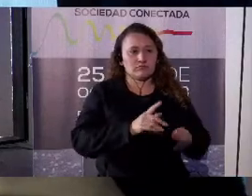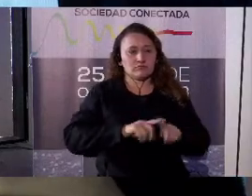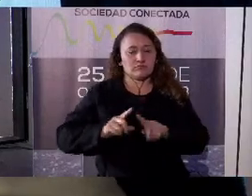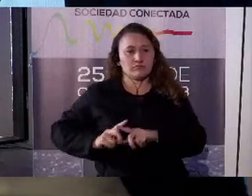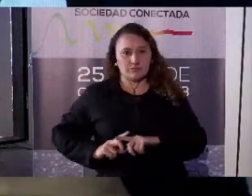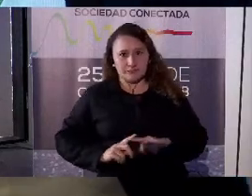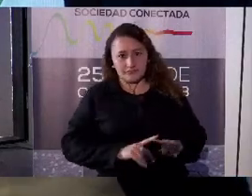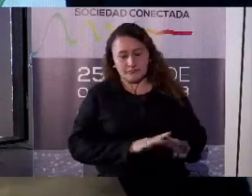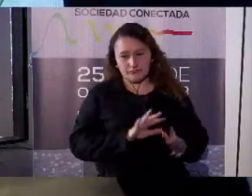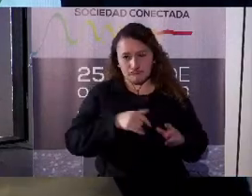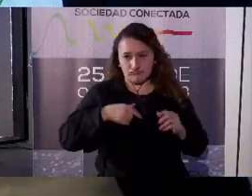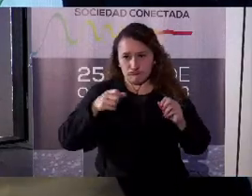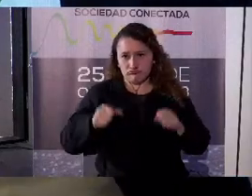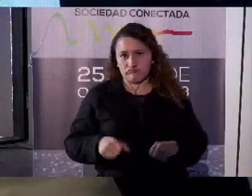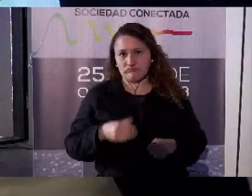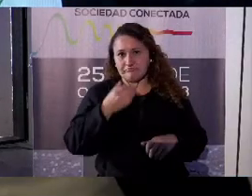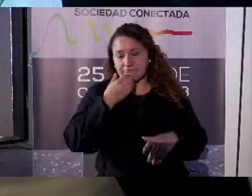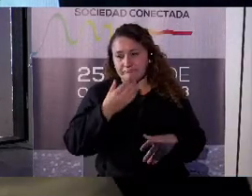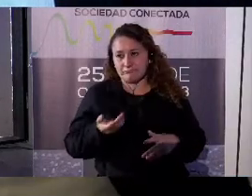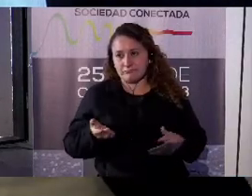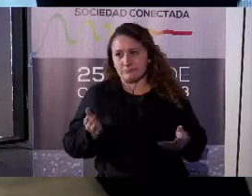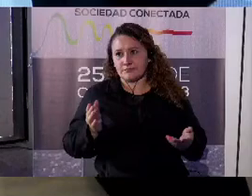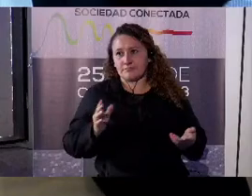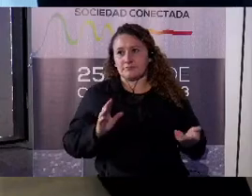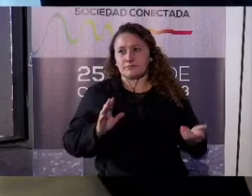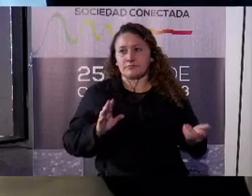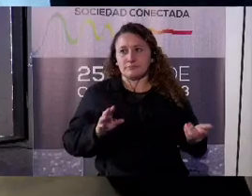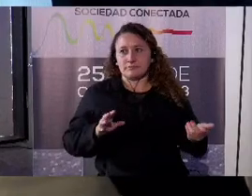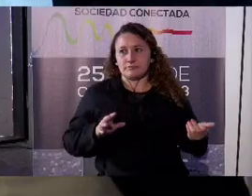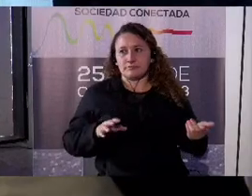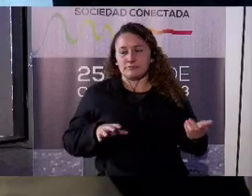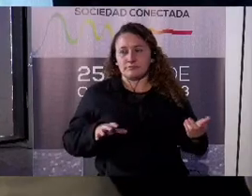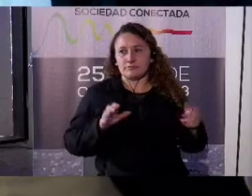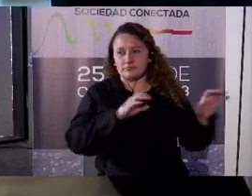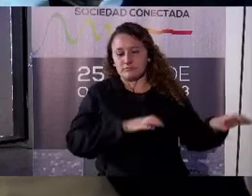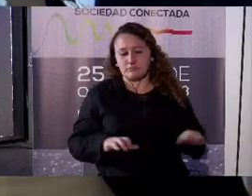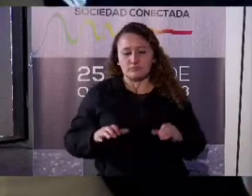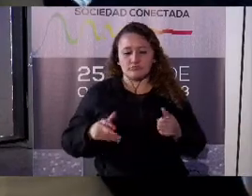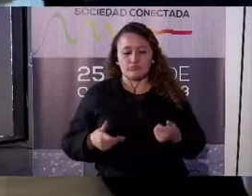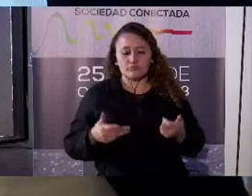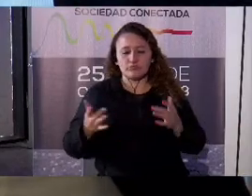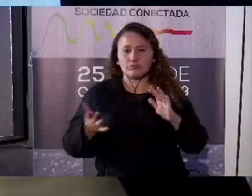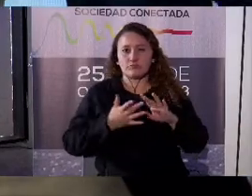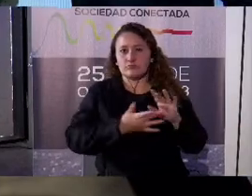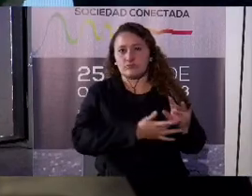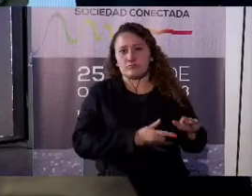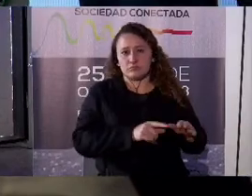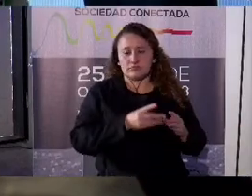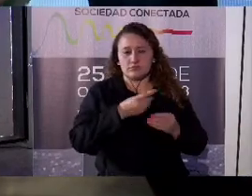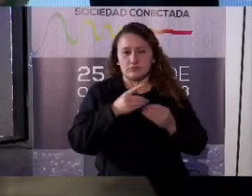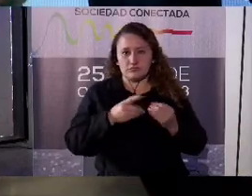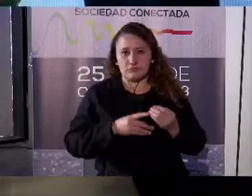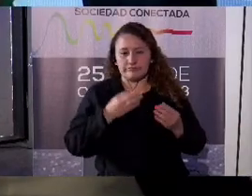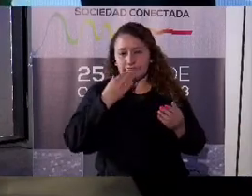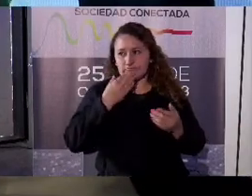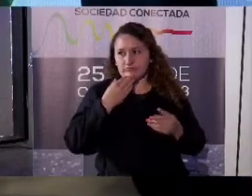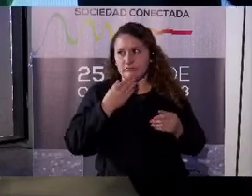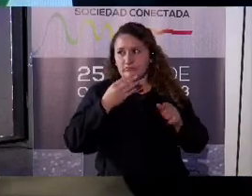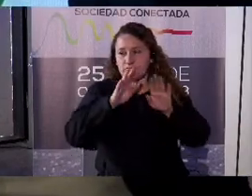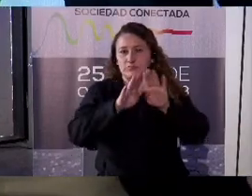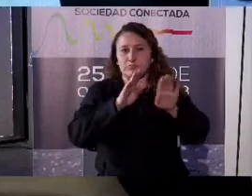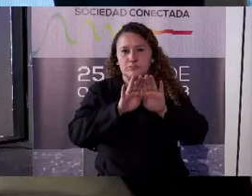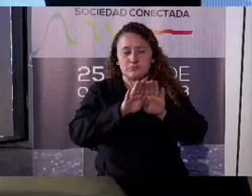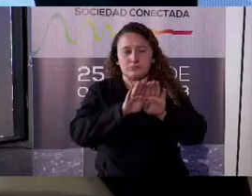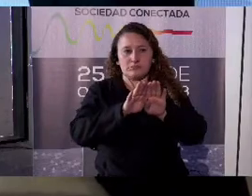puedo por ejemplo eh hacer que o definir patrones de comportamiento de acuerdo a los dispositivos si por ejemplo se me abre la puerta de ese